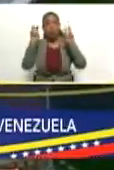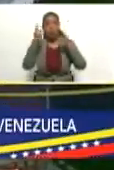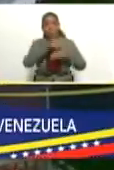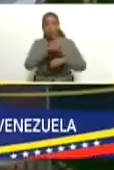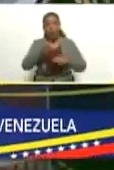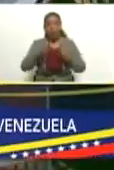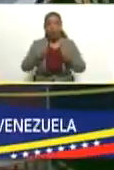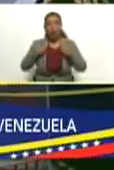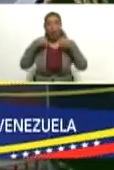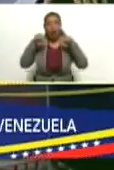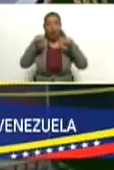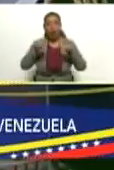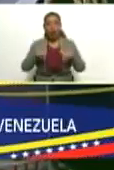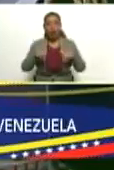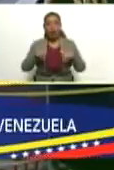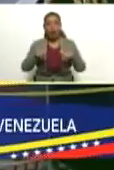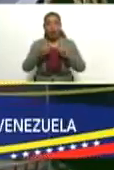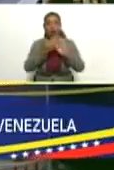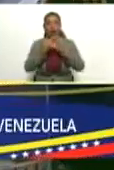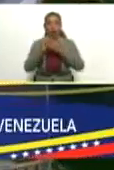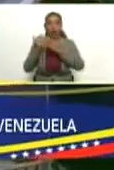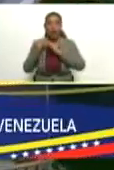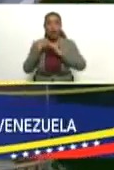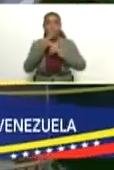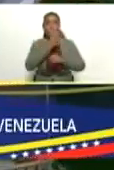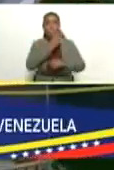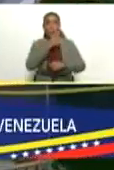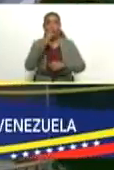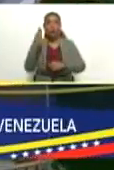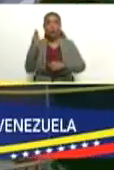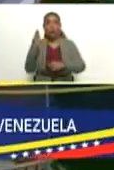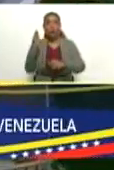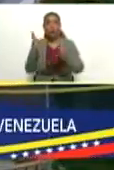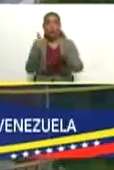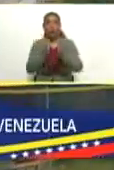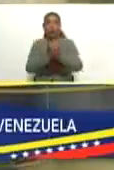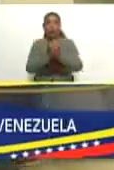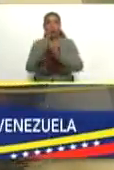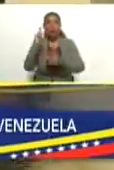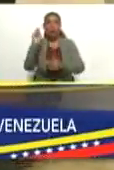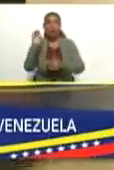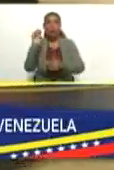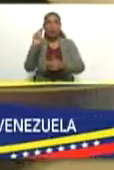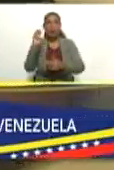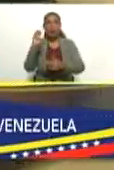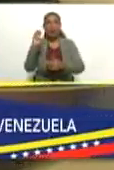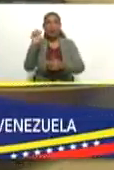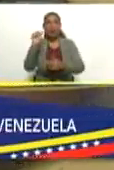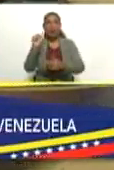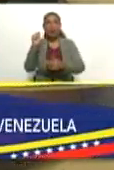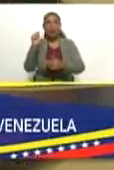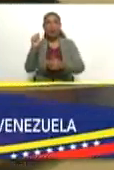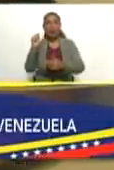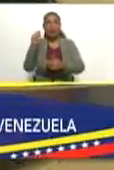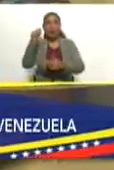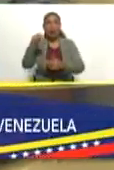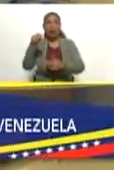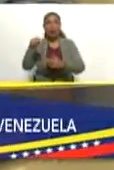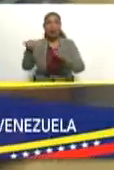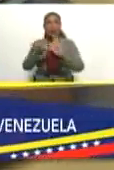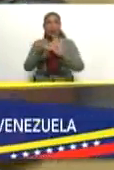habitantes de esta comunidad bicentenario en Santa Teresa del Tuy. Nos vinimos hasta Santa Teresa del